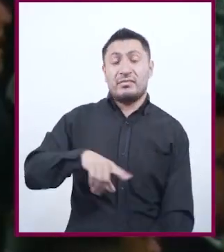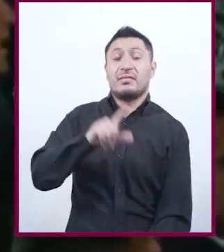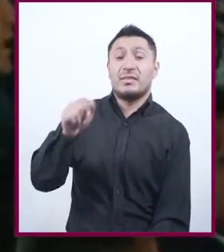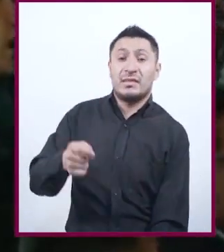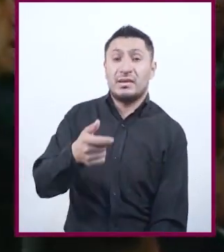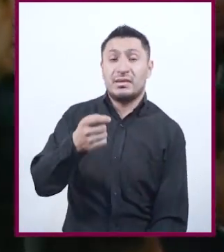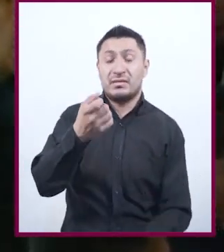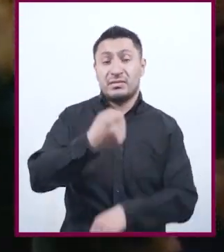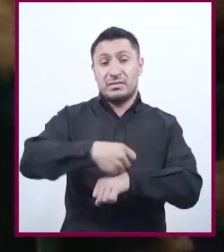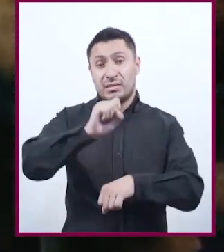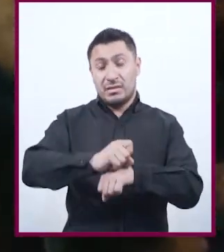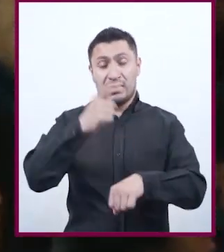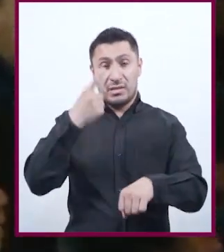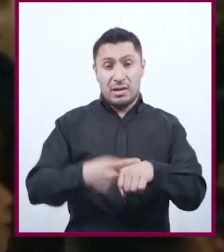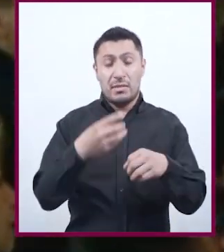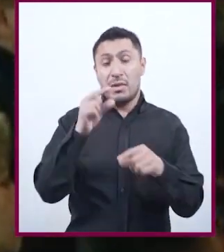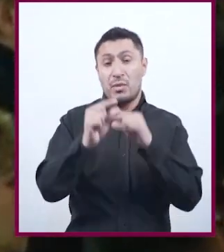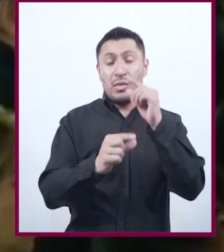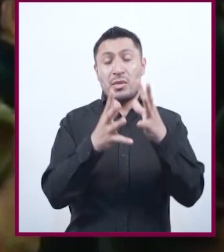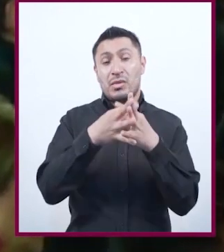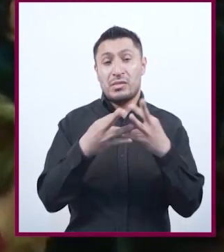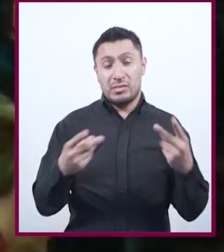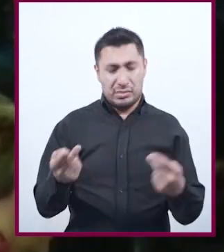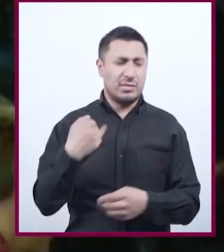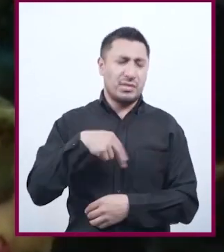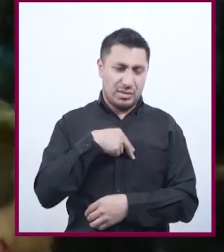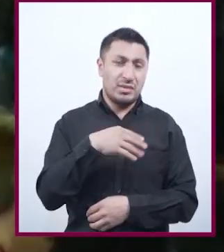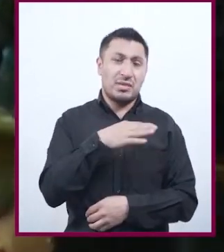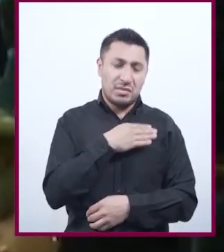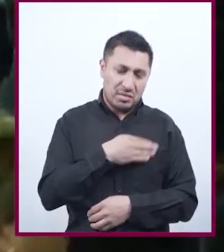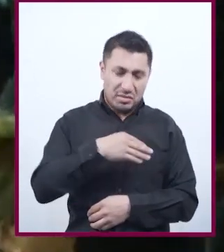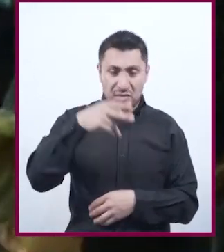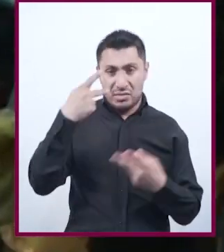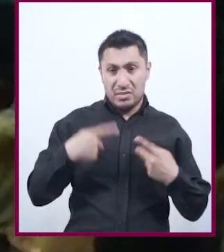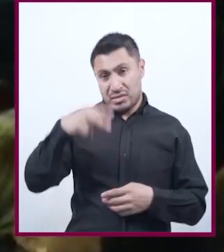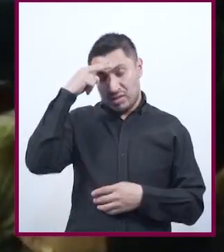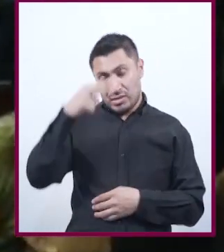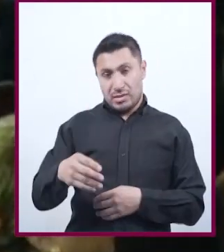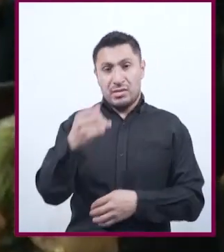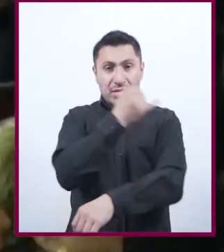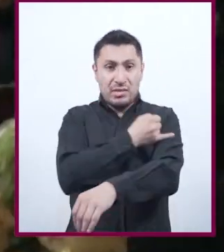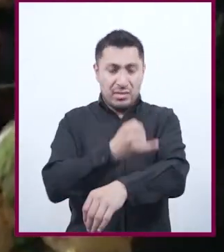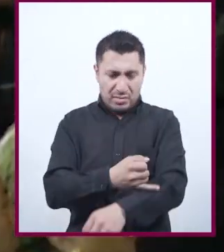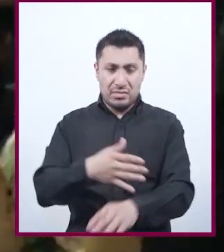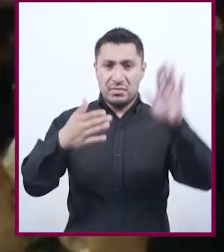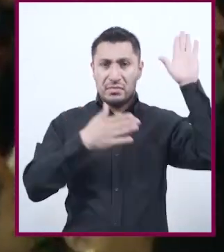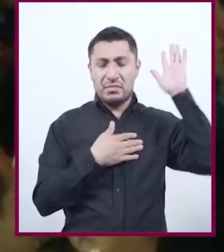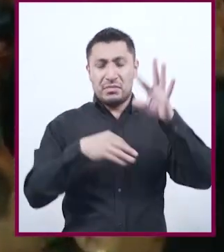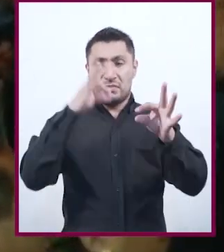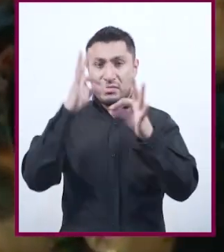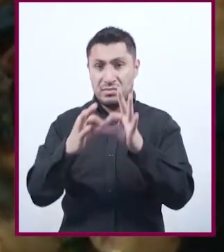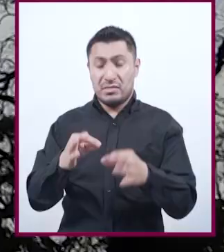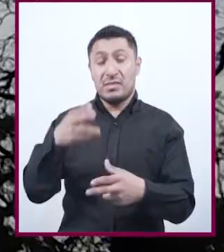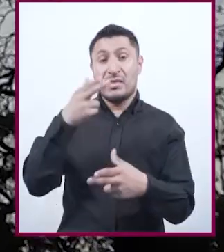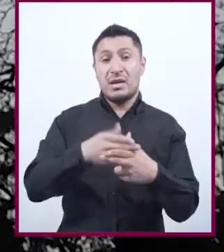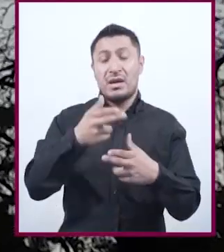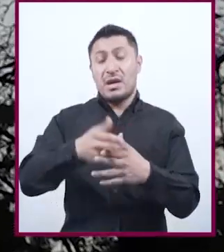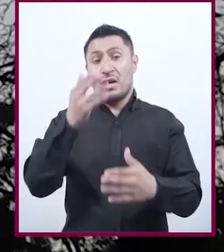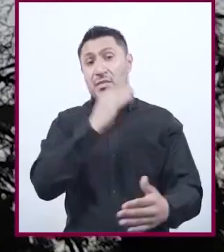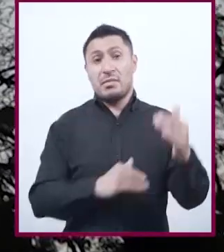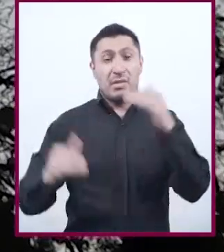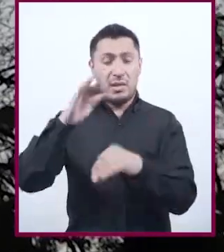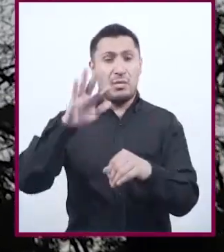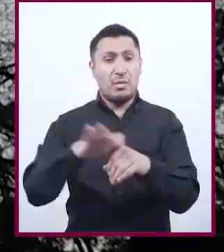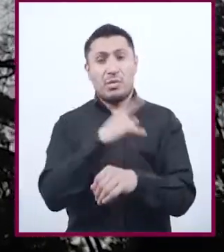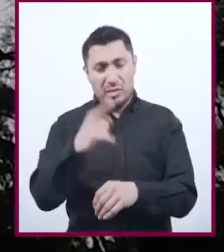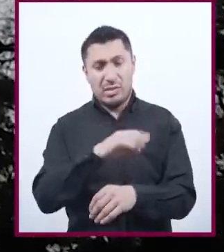pocas semanas la enfermedad empezó a ceder. Y como buenos mexicanos que eran, los iztapalapenses cumplieron su promesa y hasta la